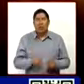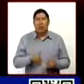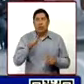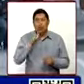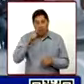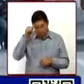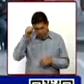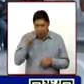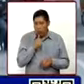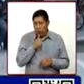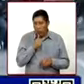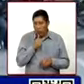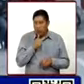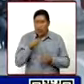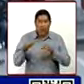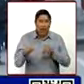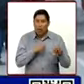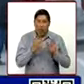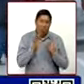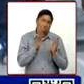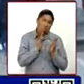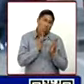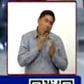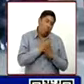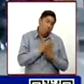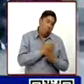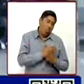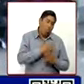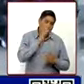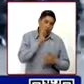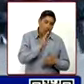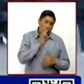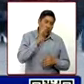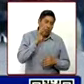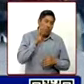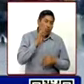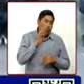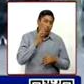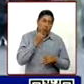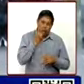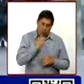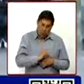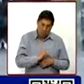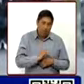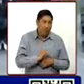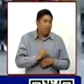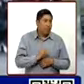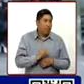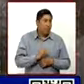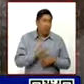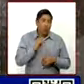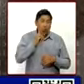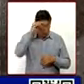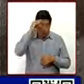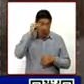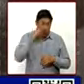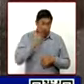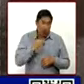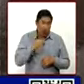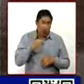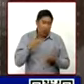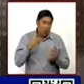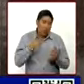mayor de edad que estaba tomando contacto con su hijo menor y es por eso que la labor de los padres es es bastante